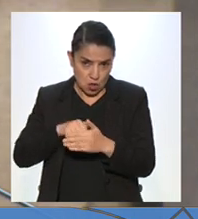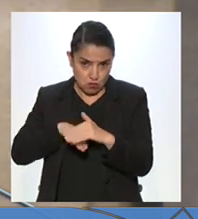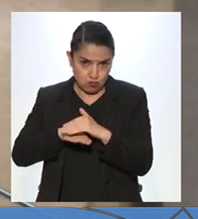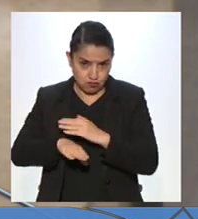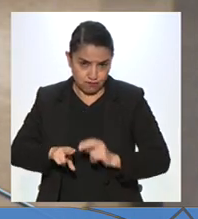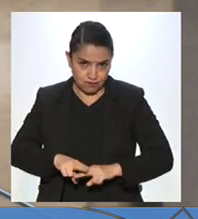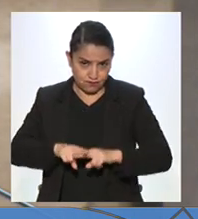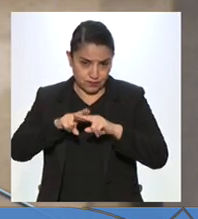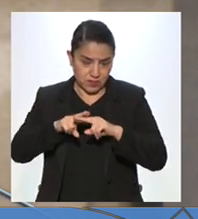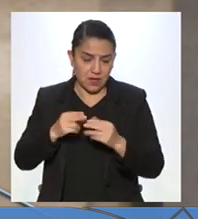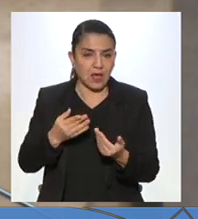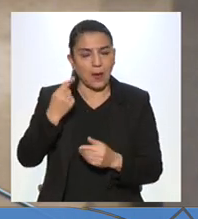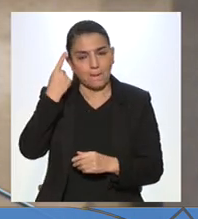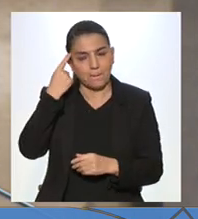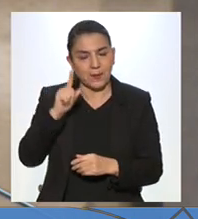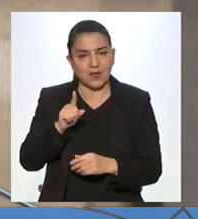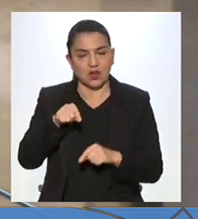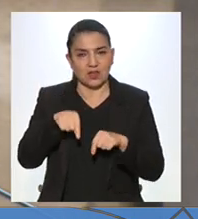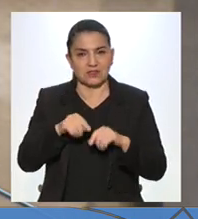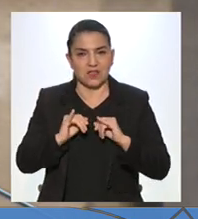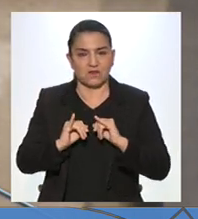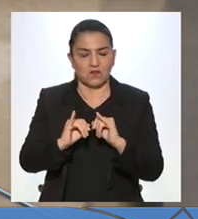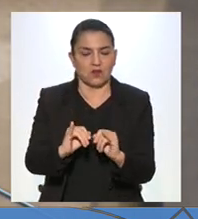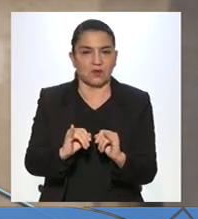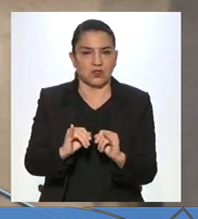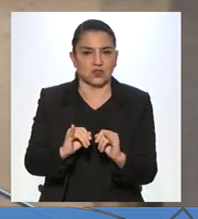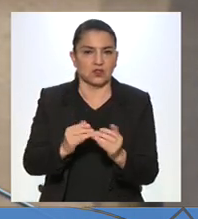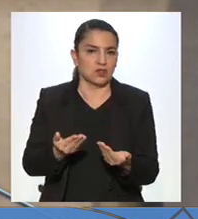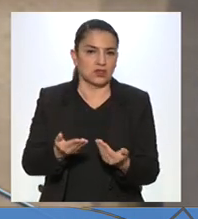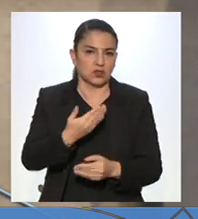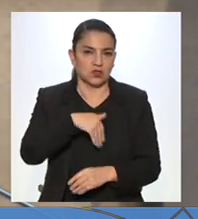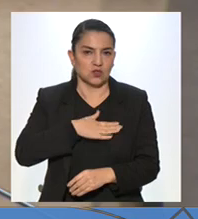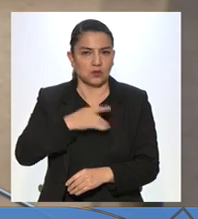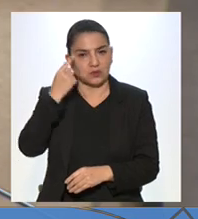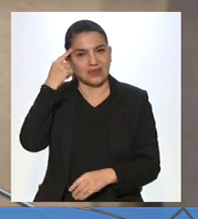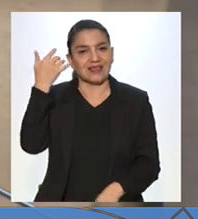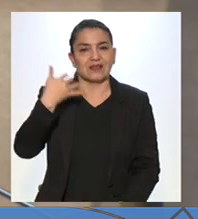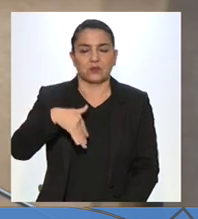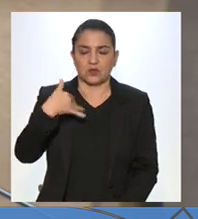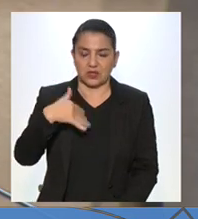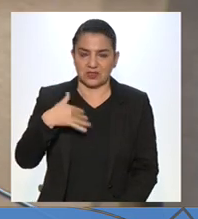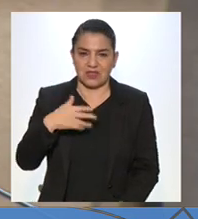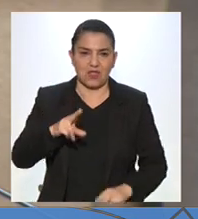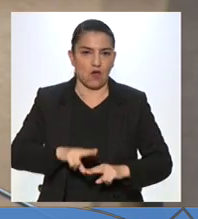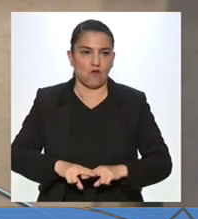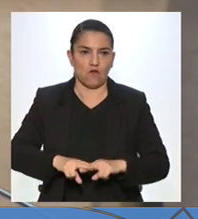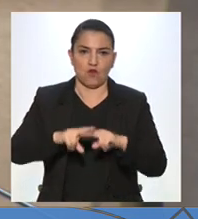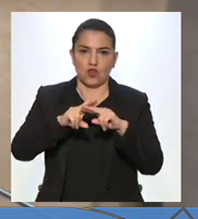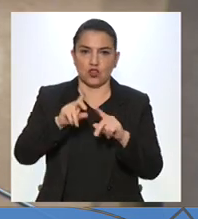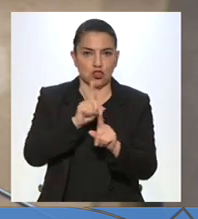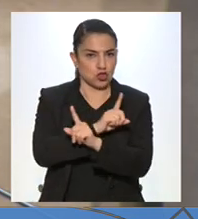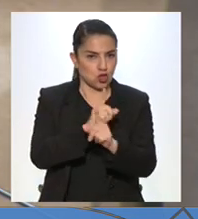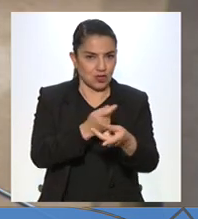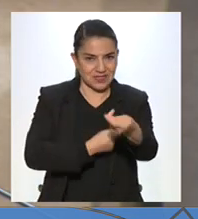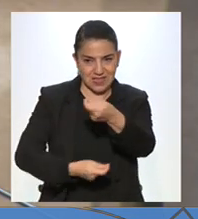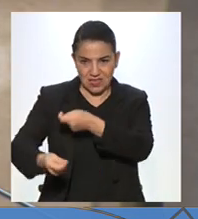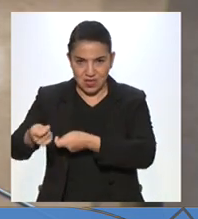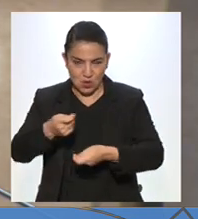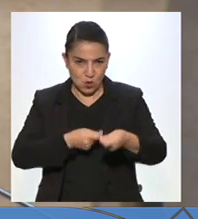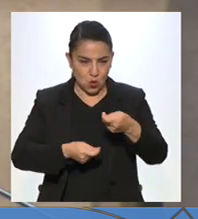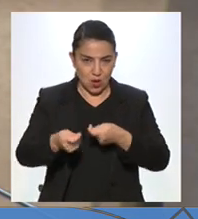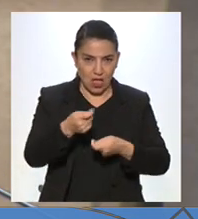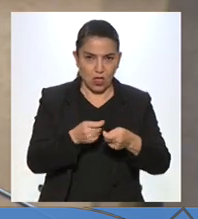ingresos, pero es un dato que nos parece bien relevante, y esos fondos no están circulando, están en